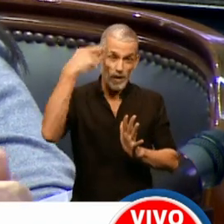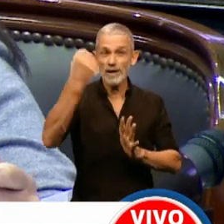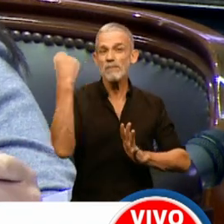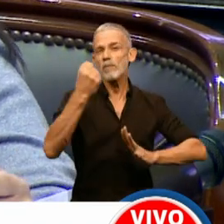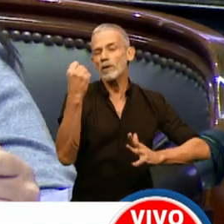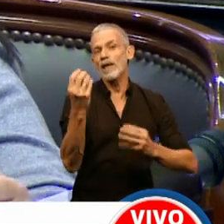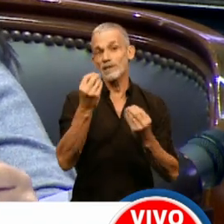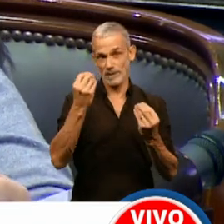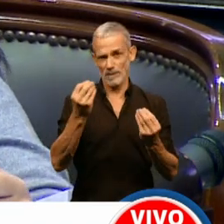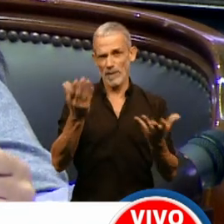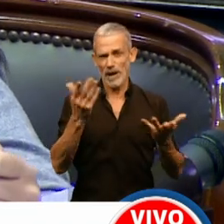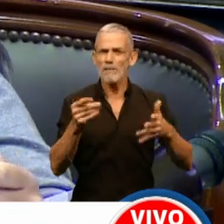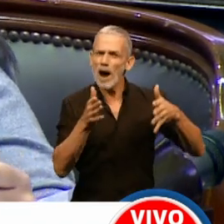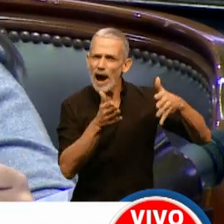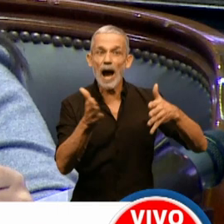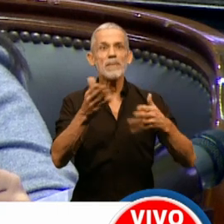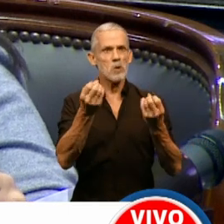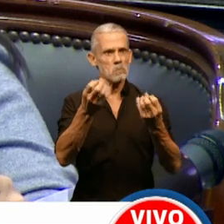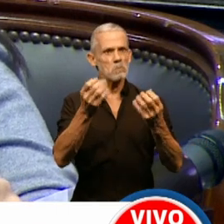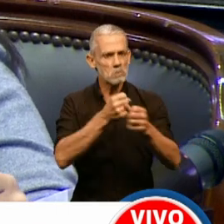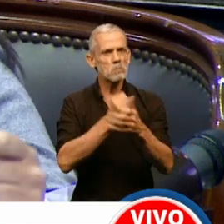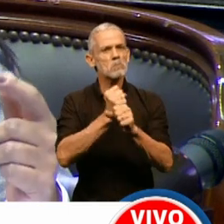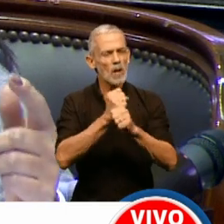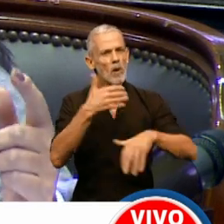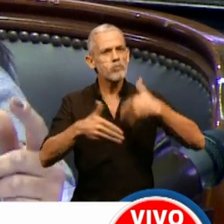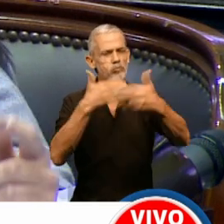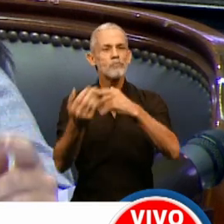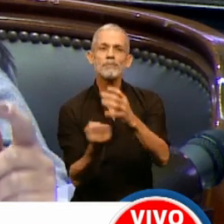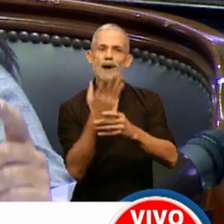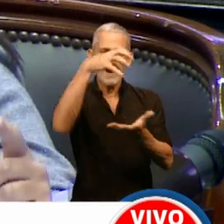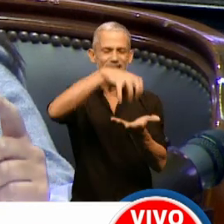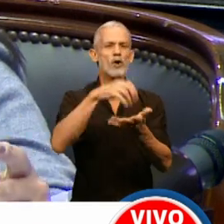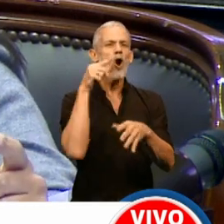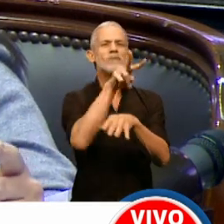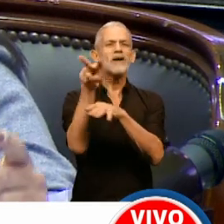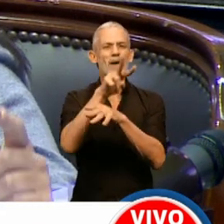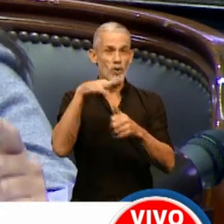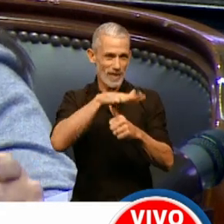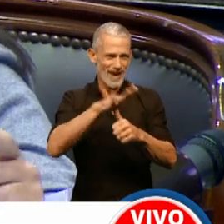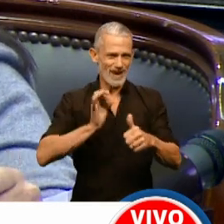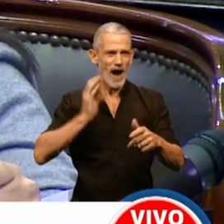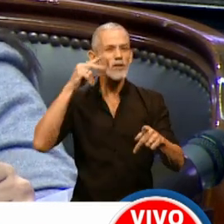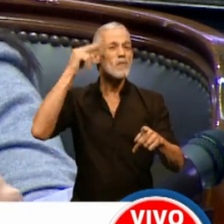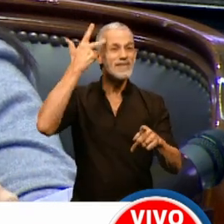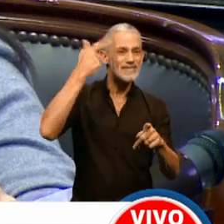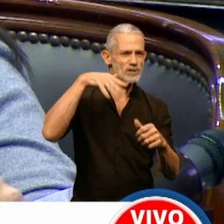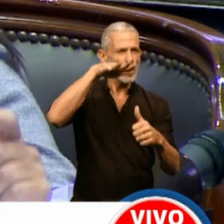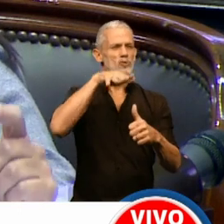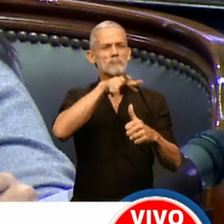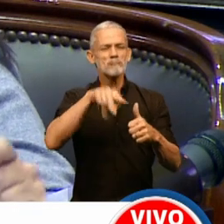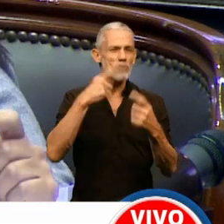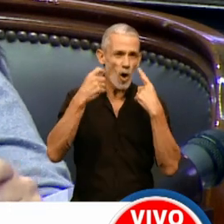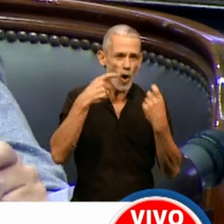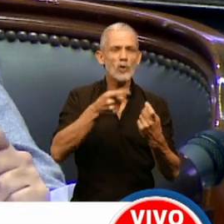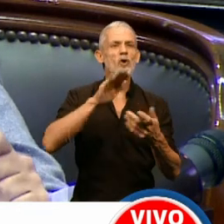destacar que se viene generando un camino virtuoso desde la creación del observatorio de género en el año 2018 la